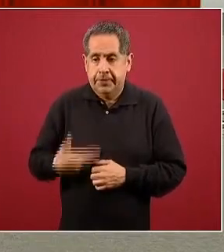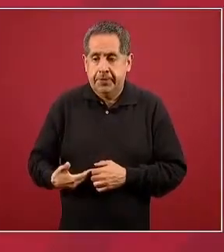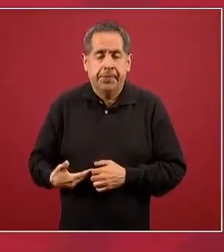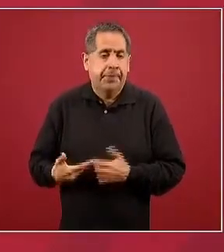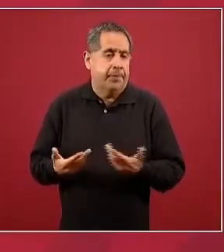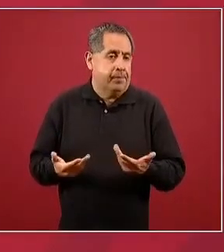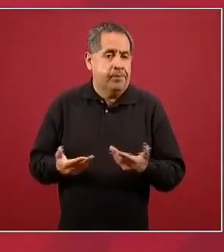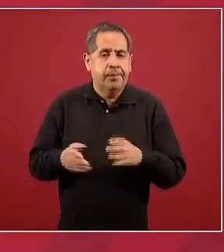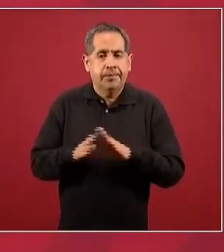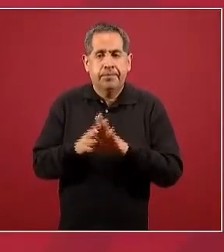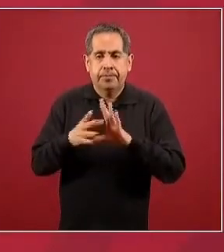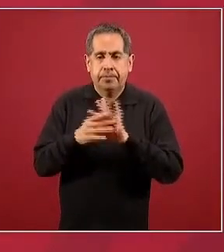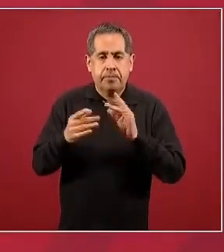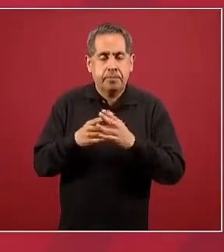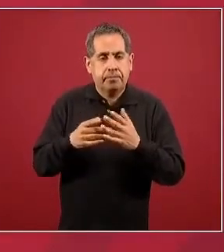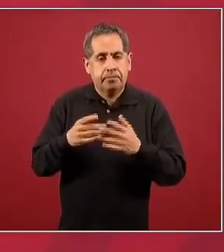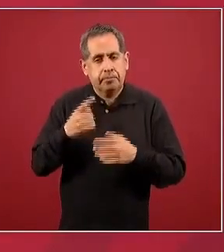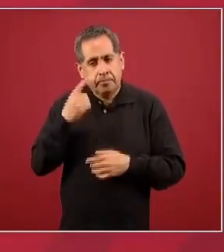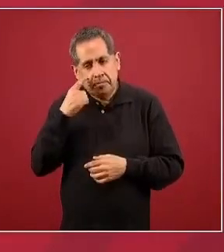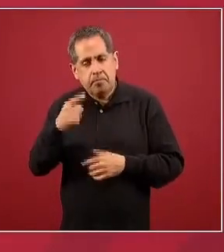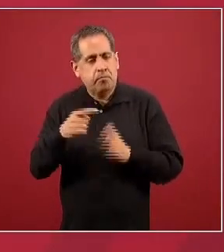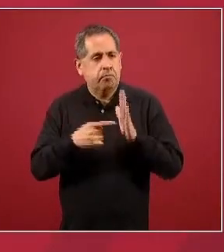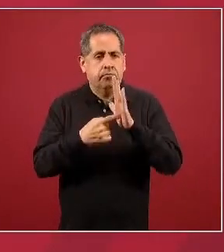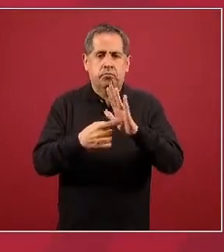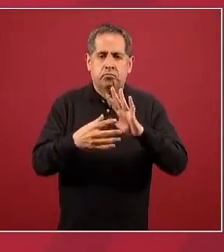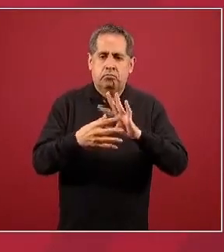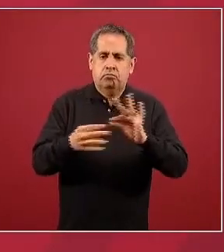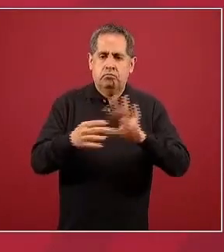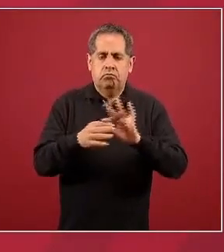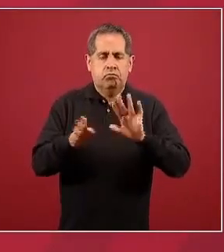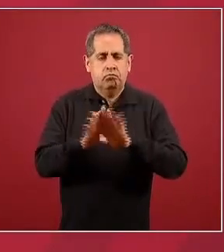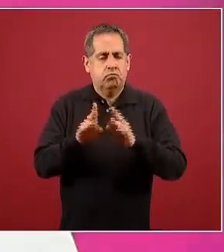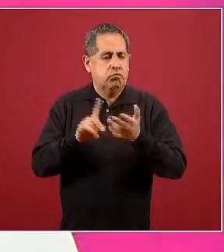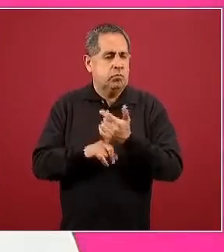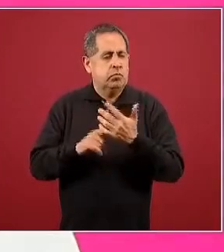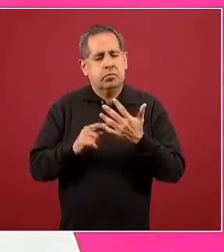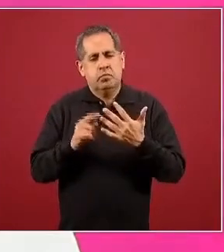servidor, que voy a presentar el componente técnico